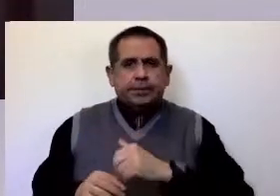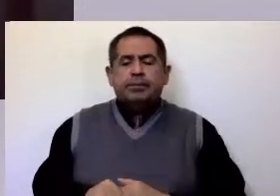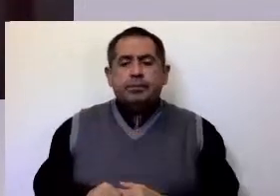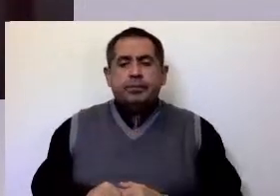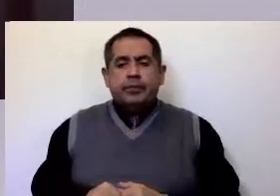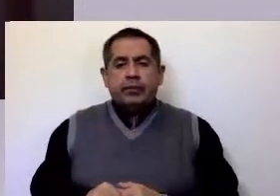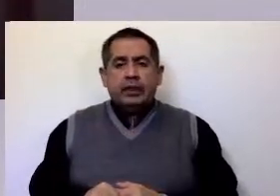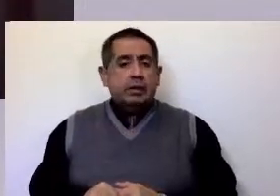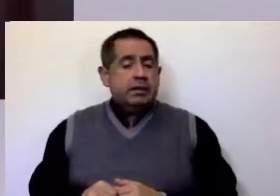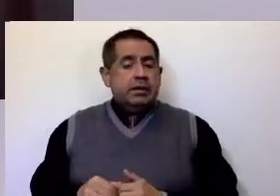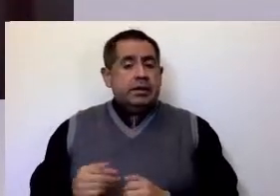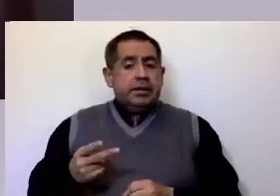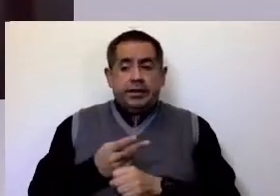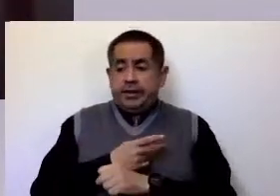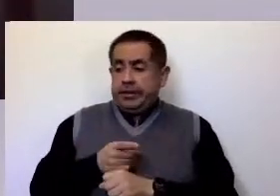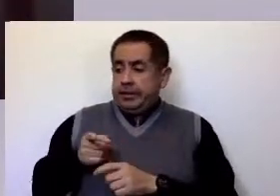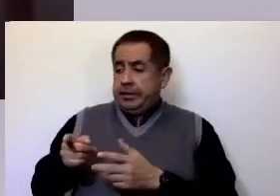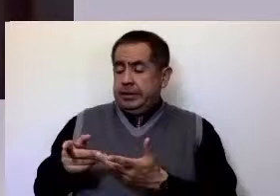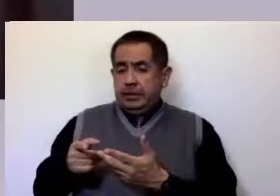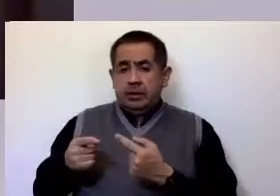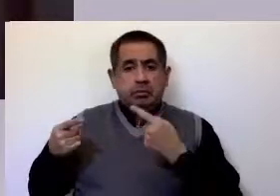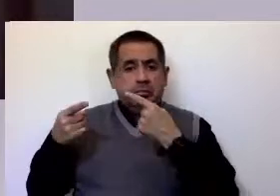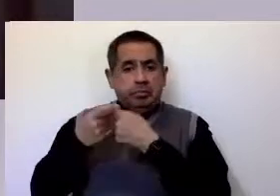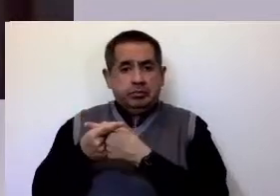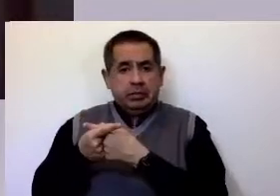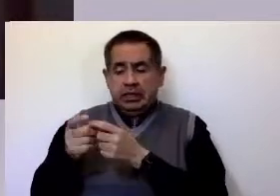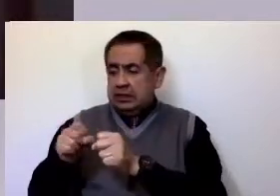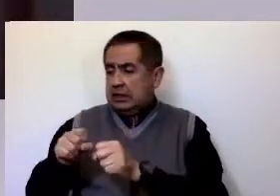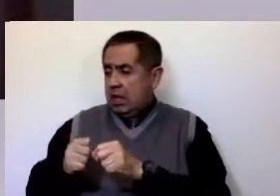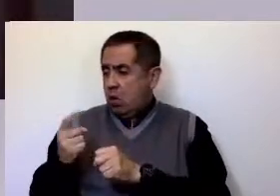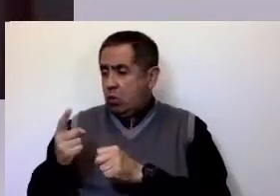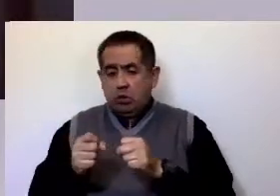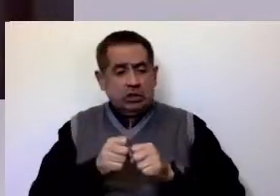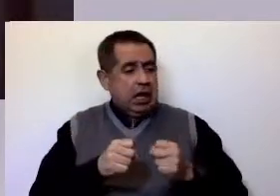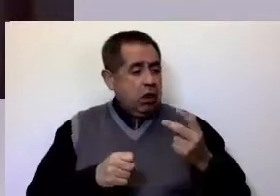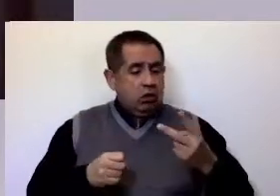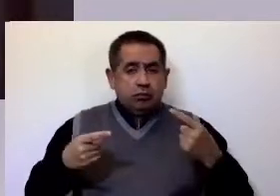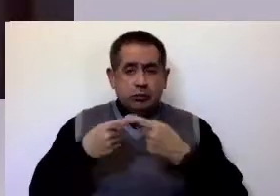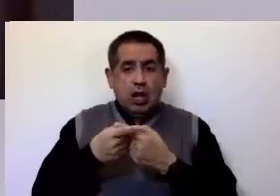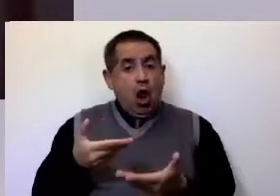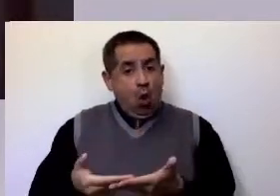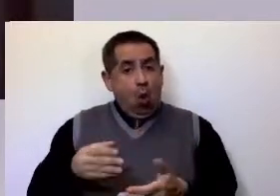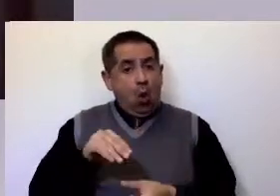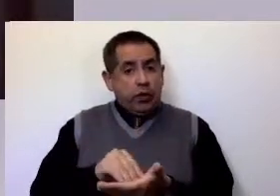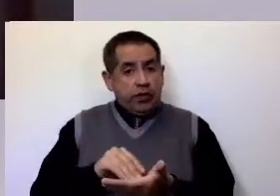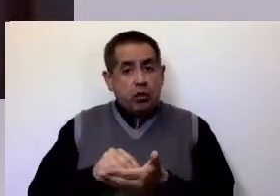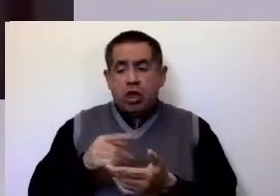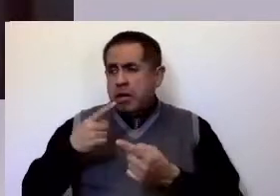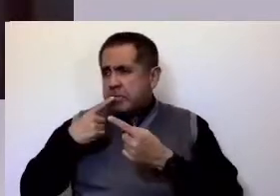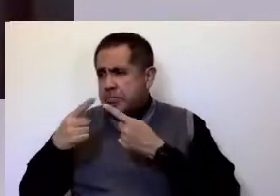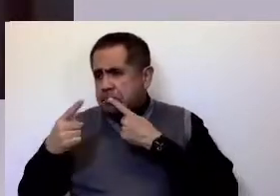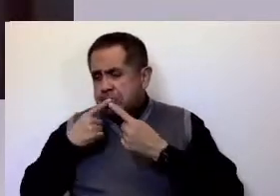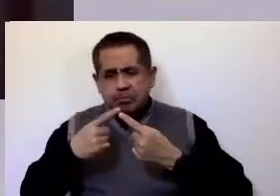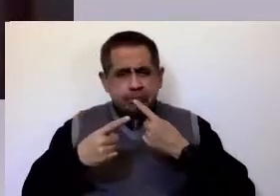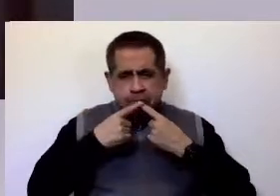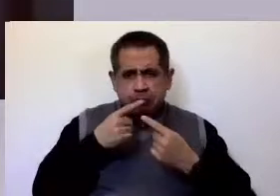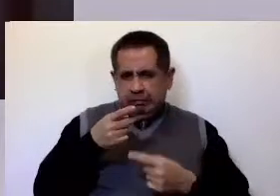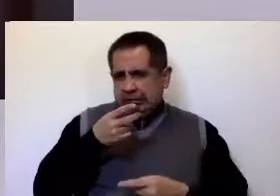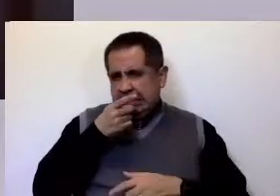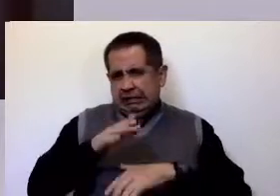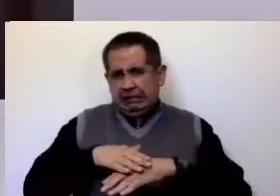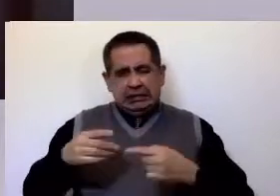encuentran en contradicción en este momento en el pleno se ha denunciado ya esta contradicción de criterios